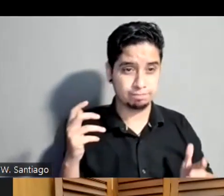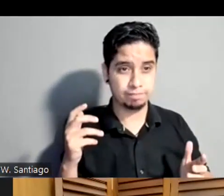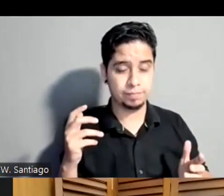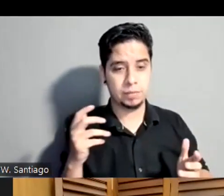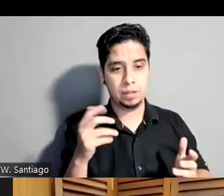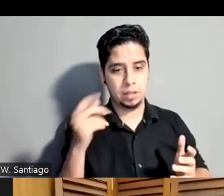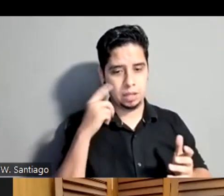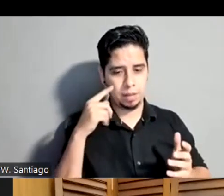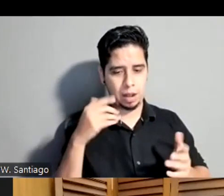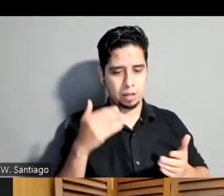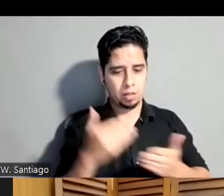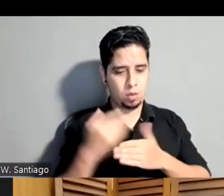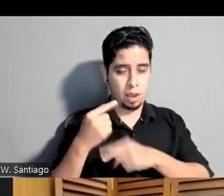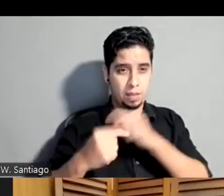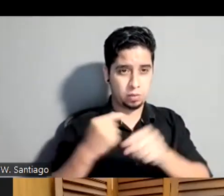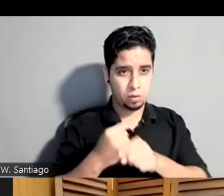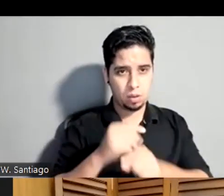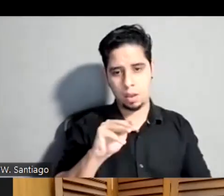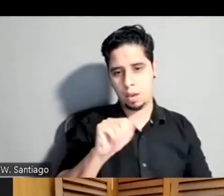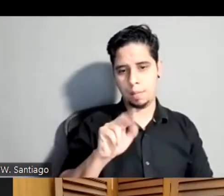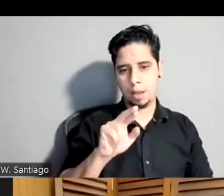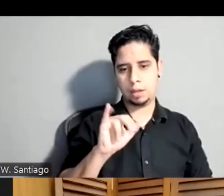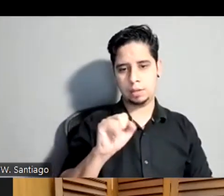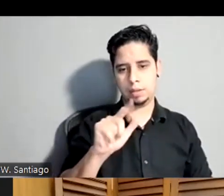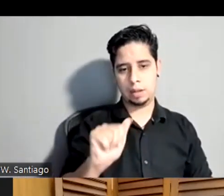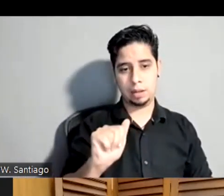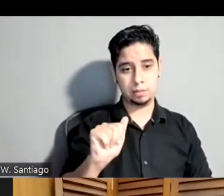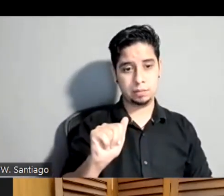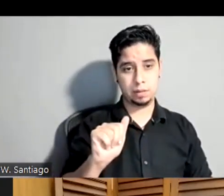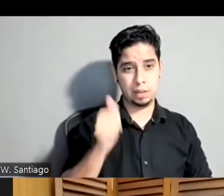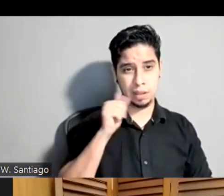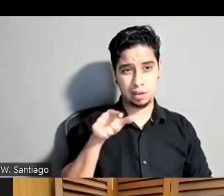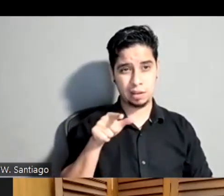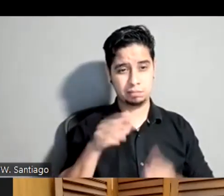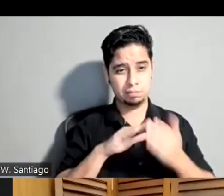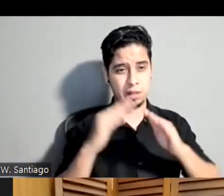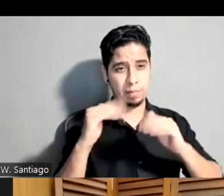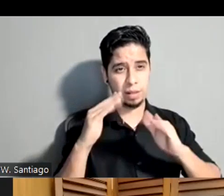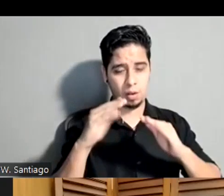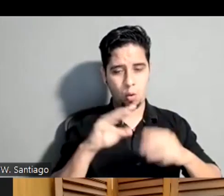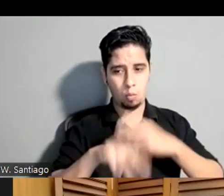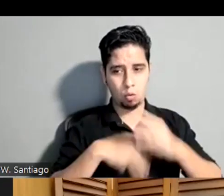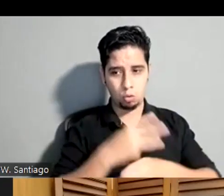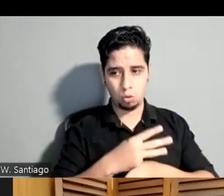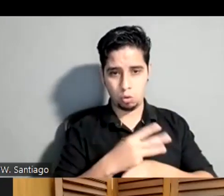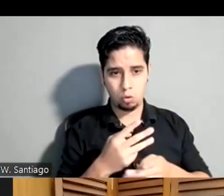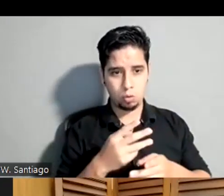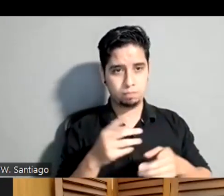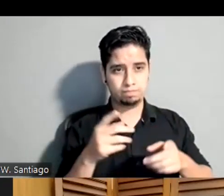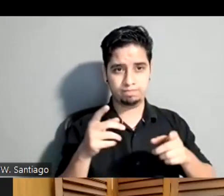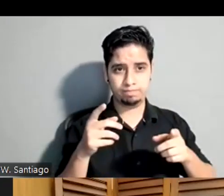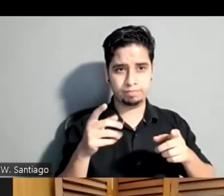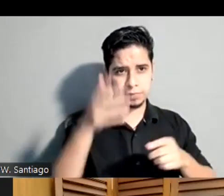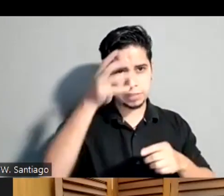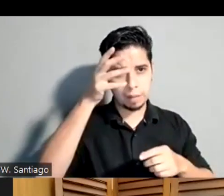para esta generación, Maricela es la esperanza dentro de un mundo dominado por hombres, dominado